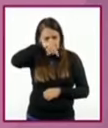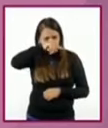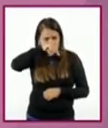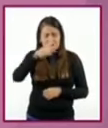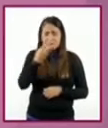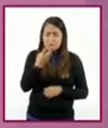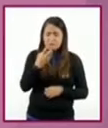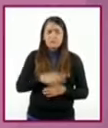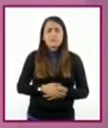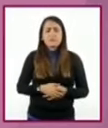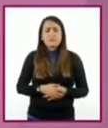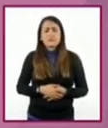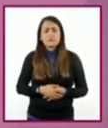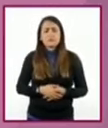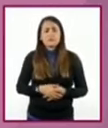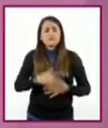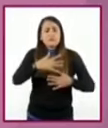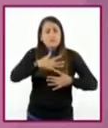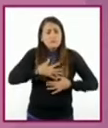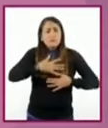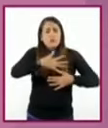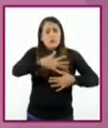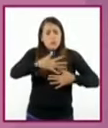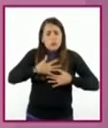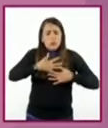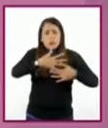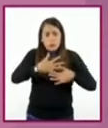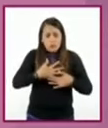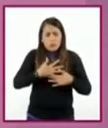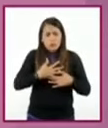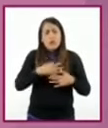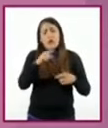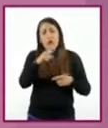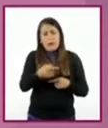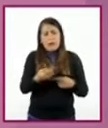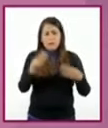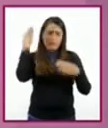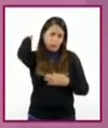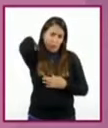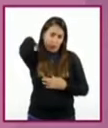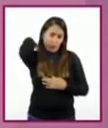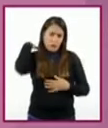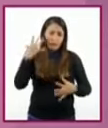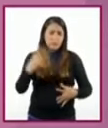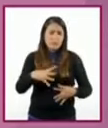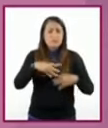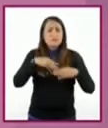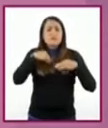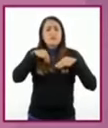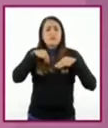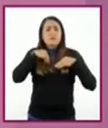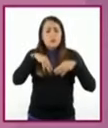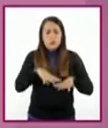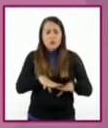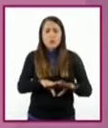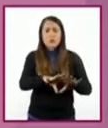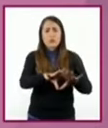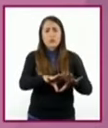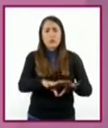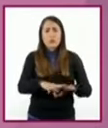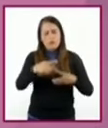otro dato, respiramos y llevamos la mezcla de aire a nuestros pulmones, donde después de atravesar una